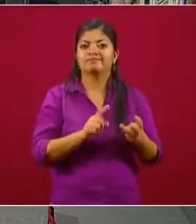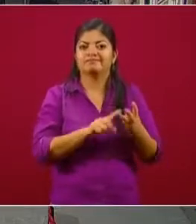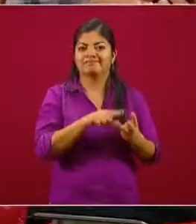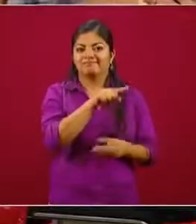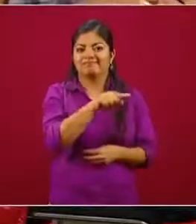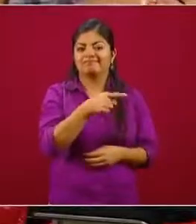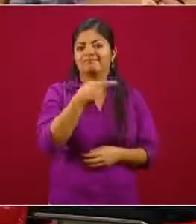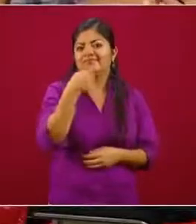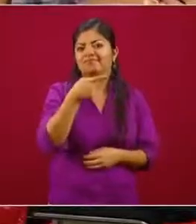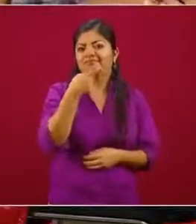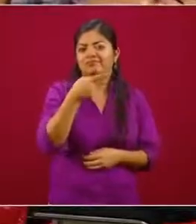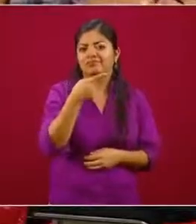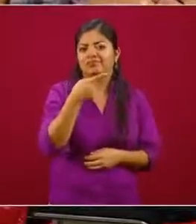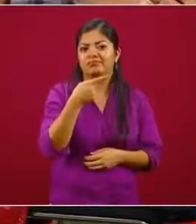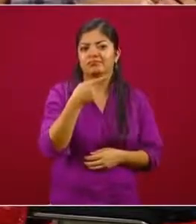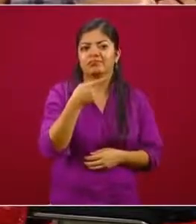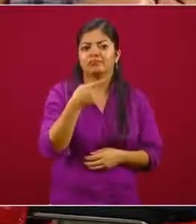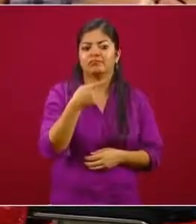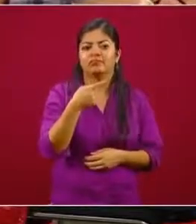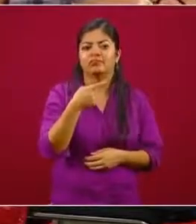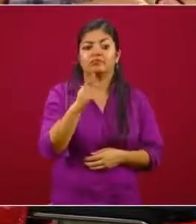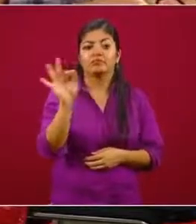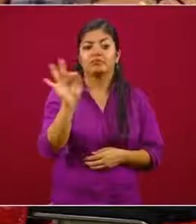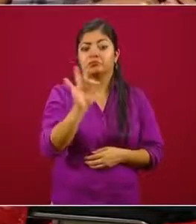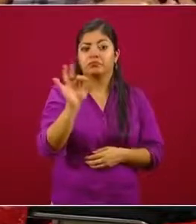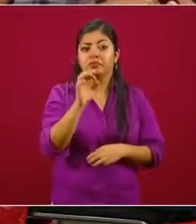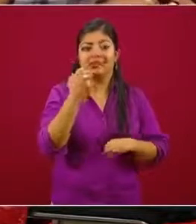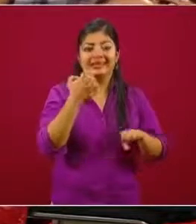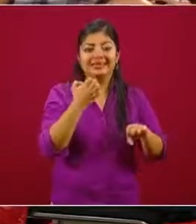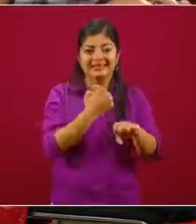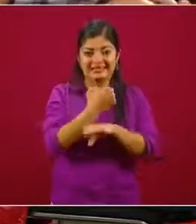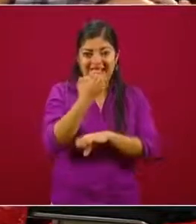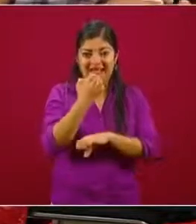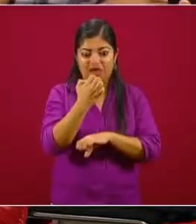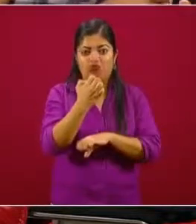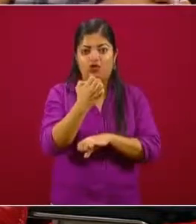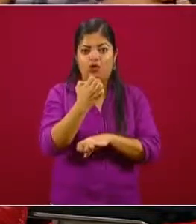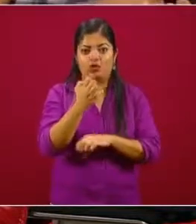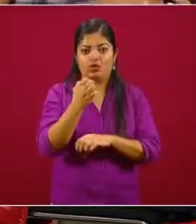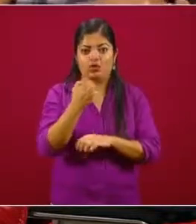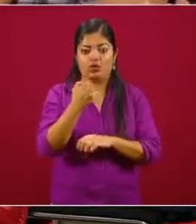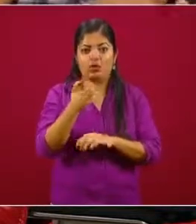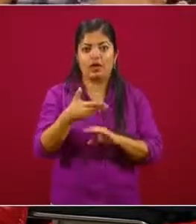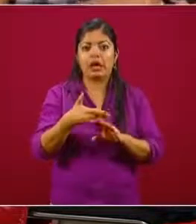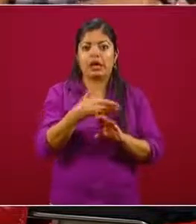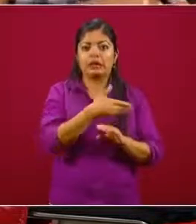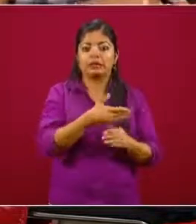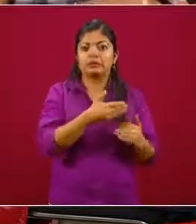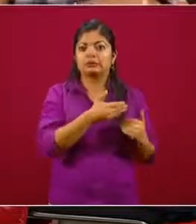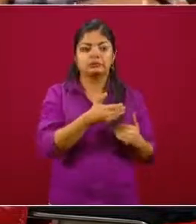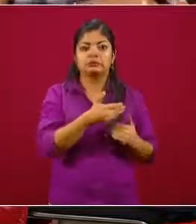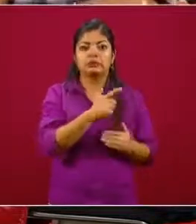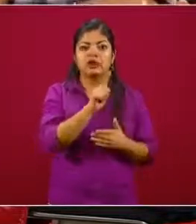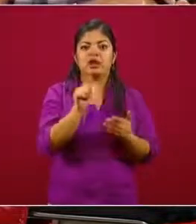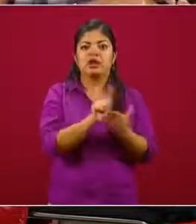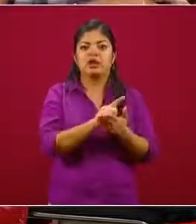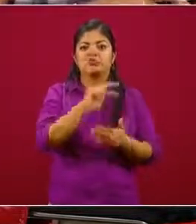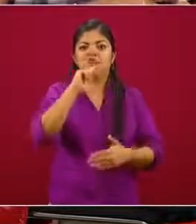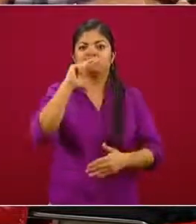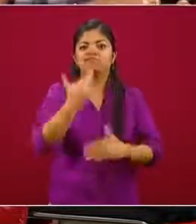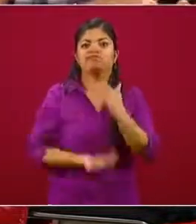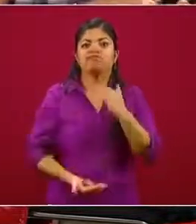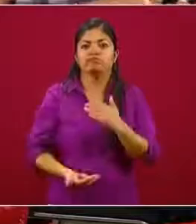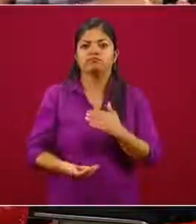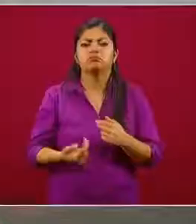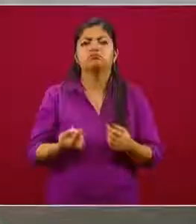usted en si un estado regresa a la normalidad antes de tiempo, estaría violando la ley. ¿Qué está pasando en